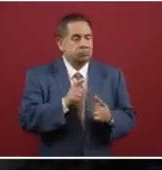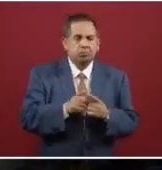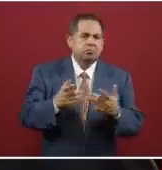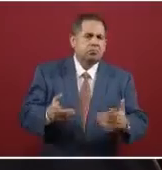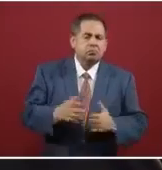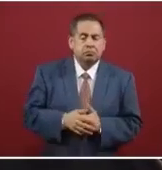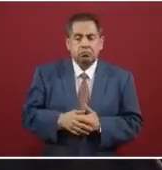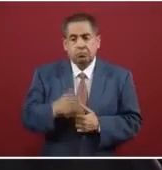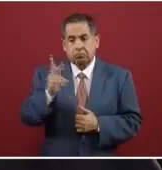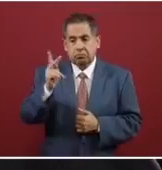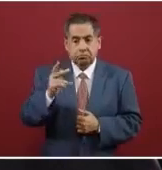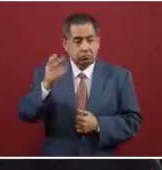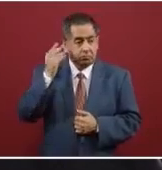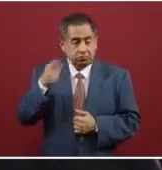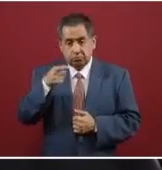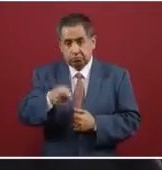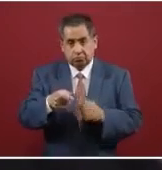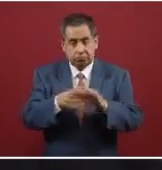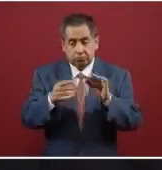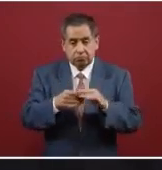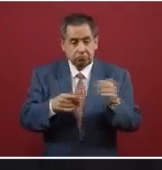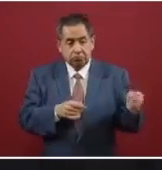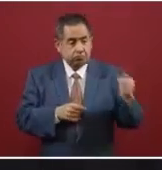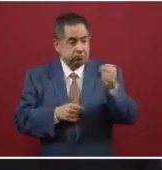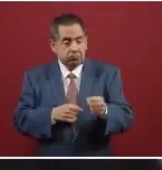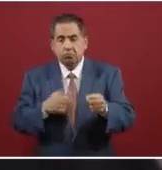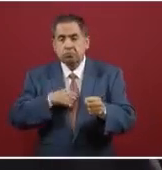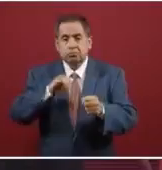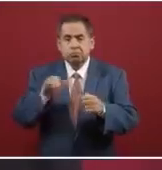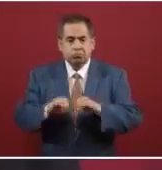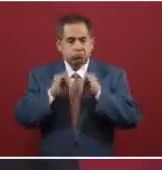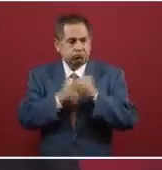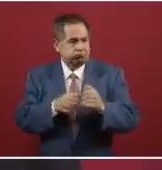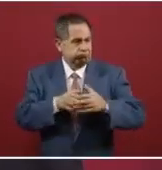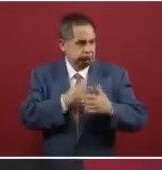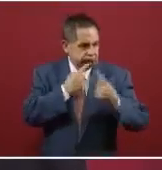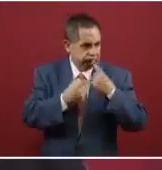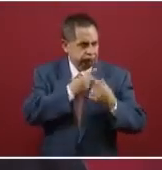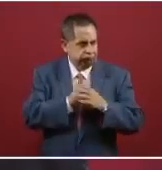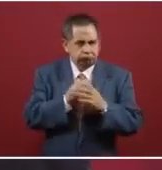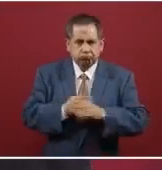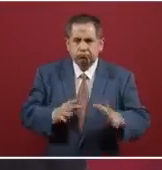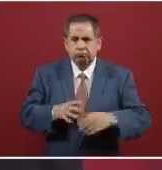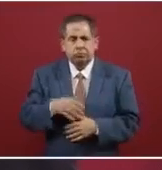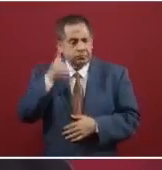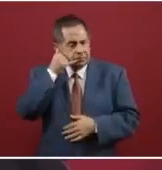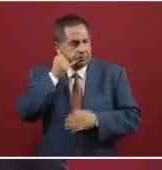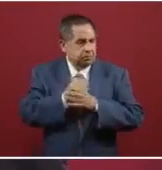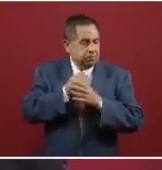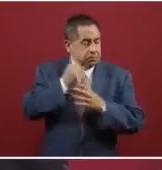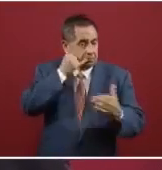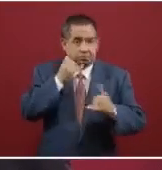pero desde que lo nombraron nunca me he reunido con él, ni he hablado por teléfono con